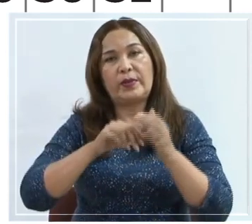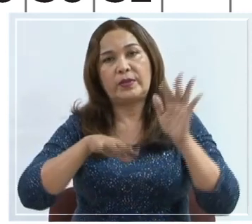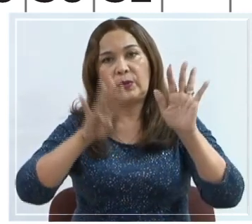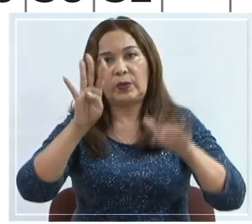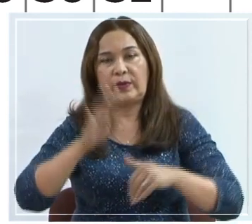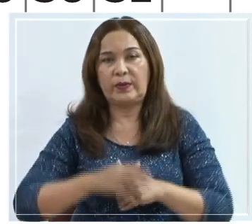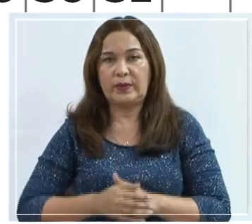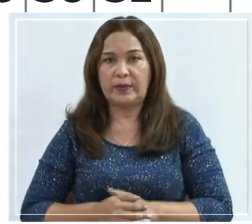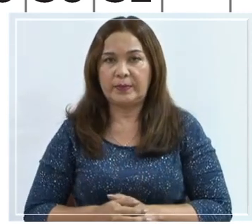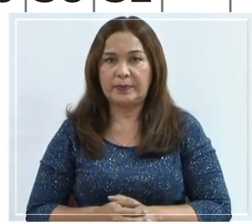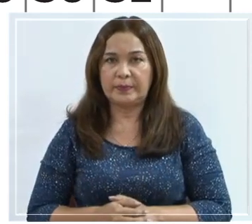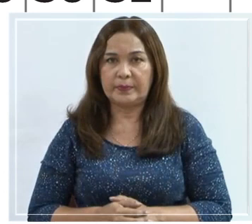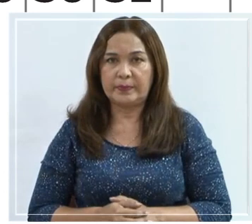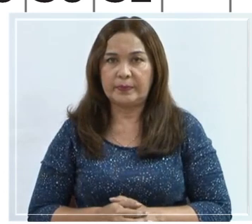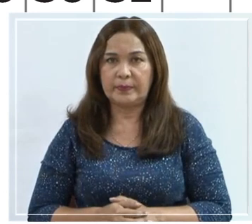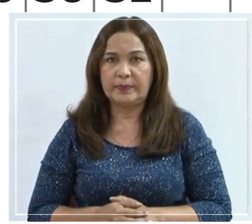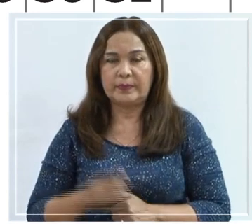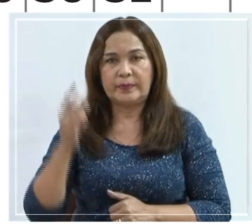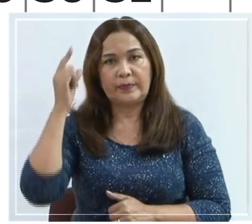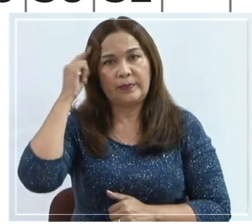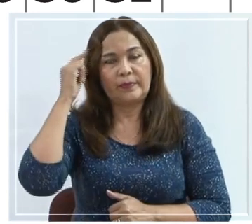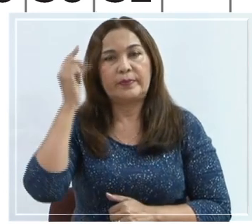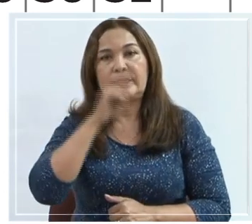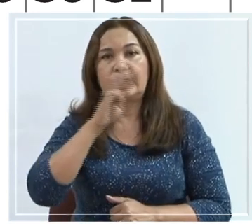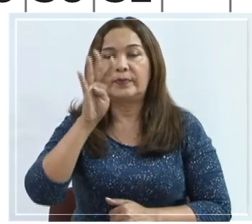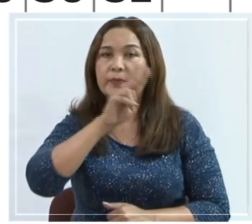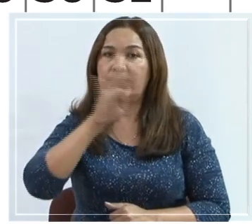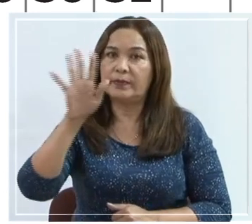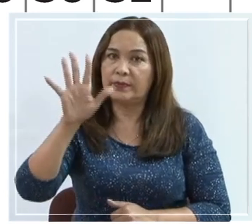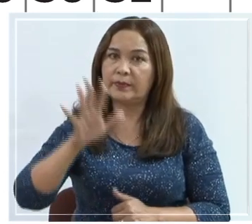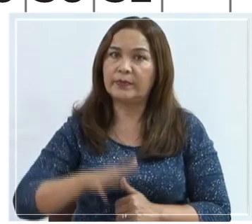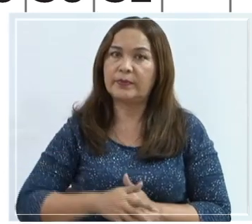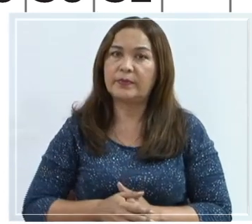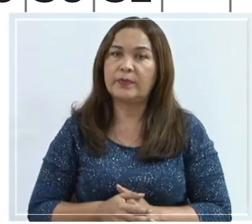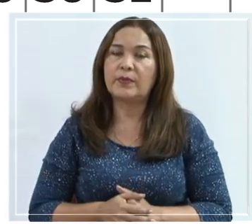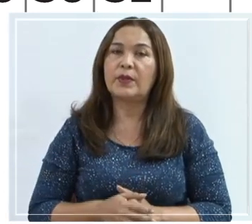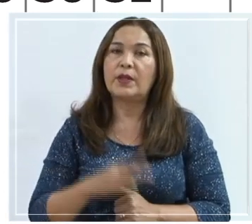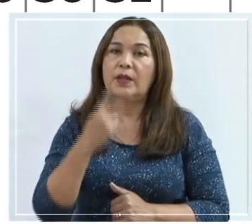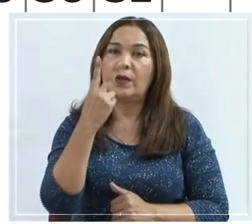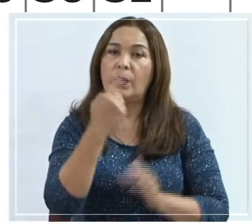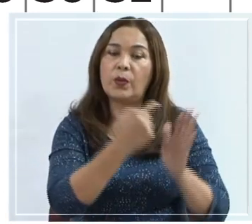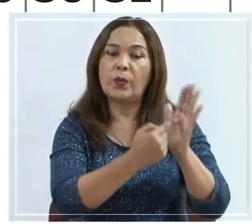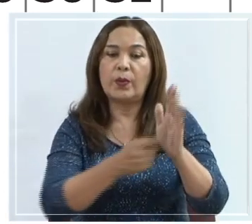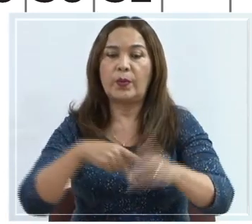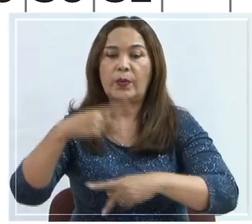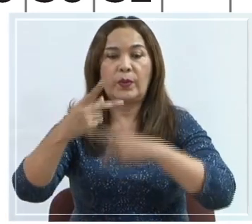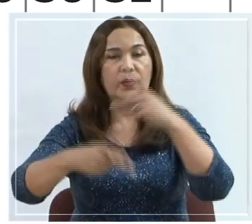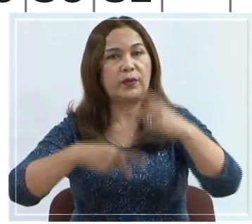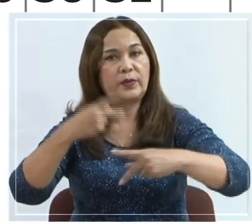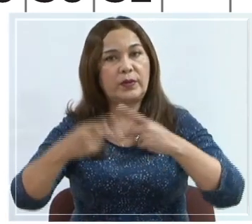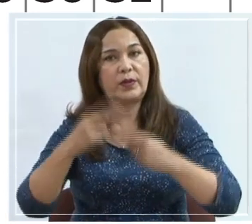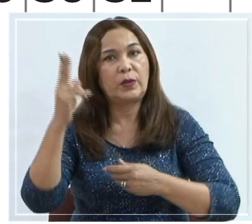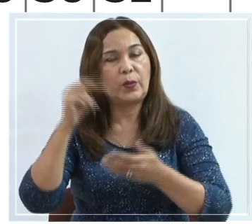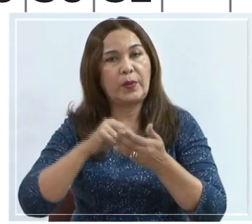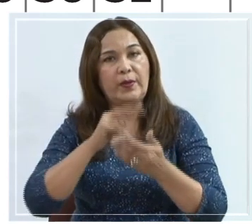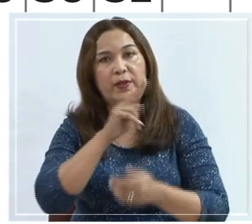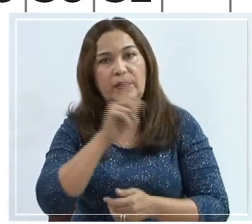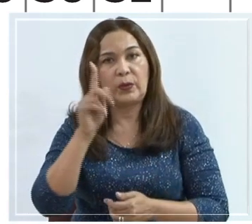2019 día 24 y 25 segunda muestra productiva